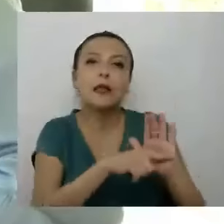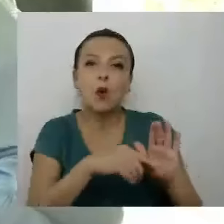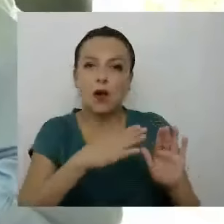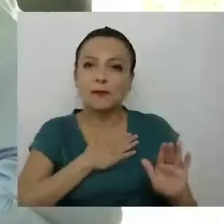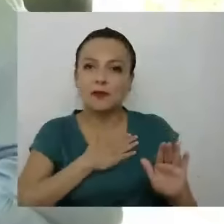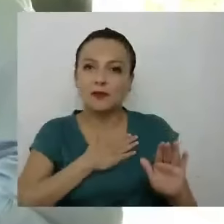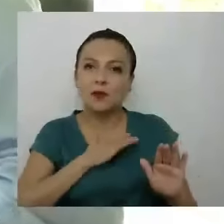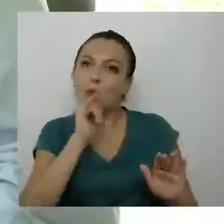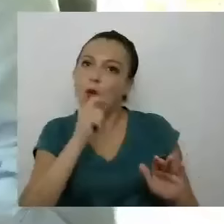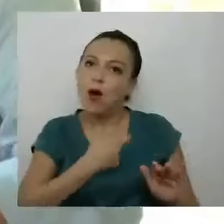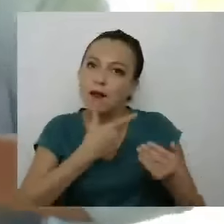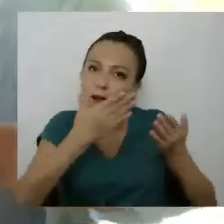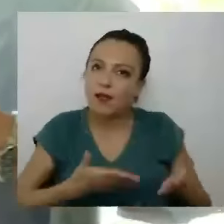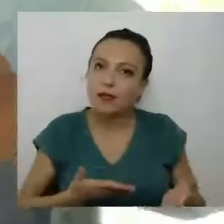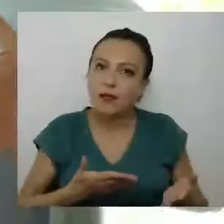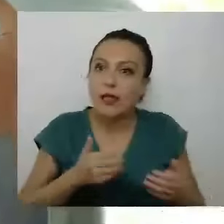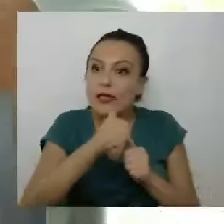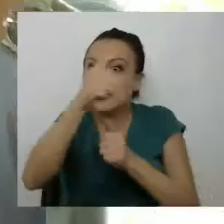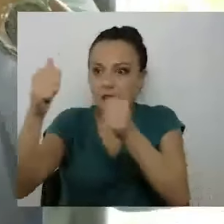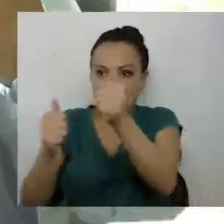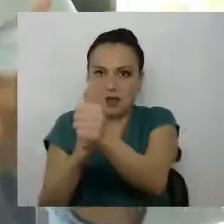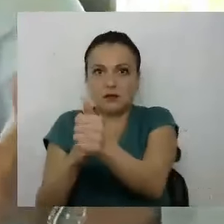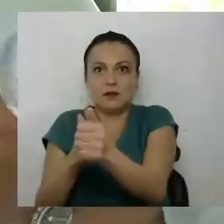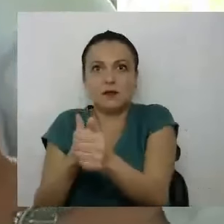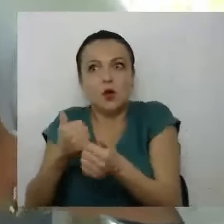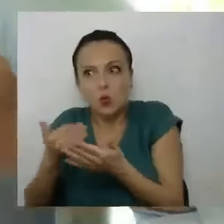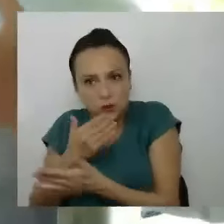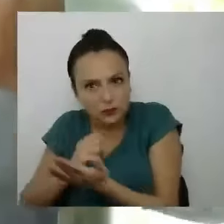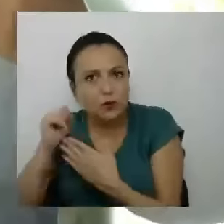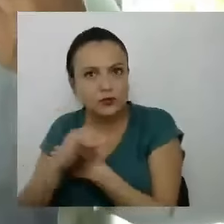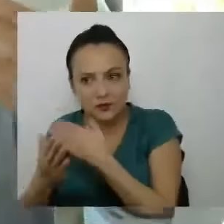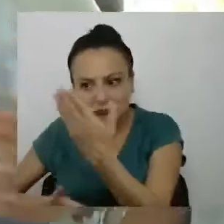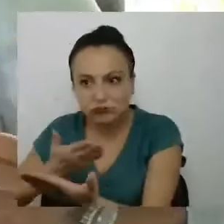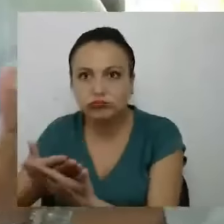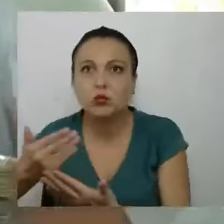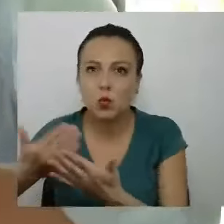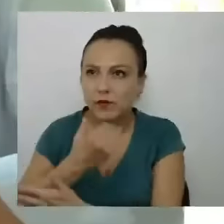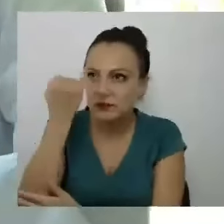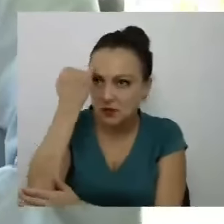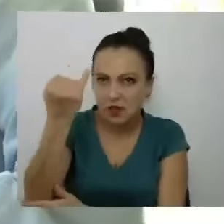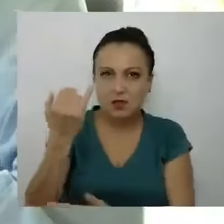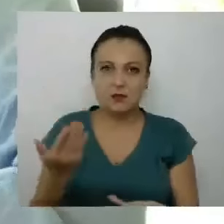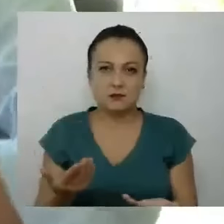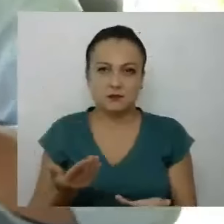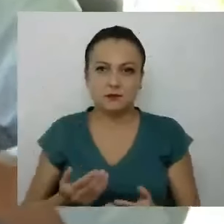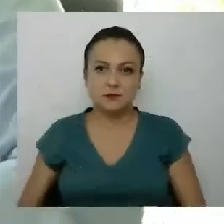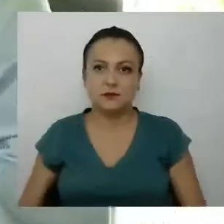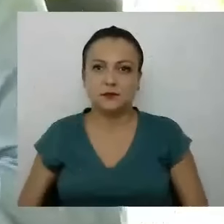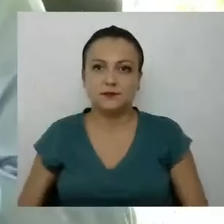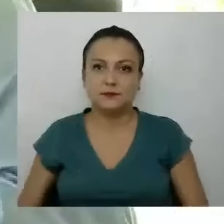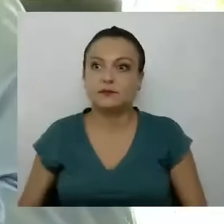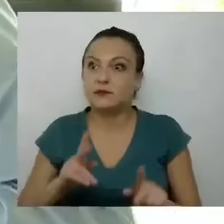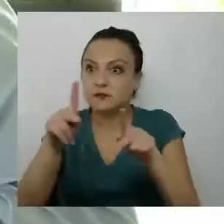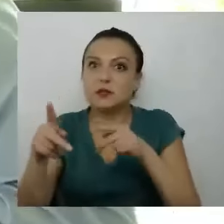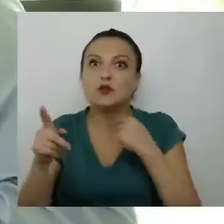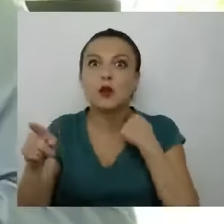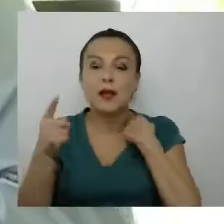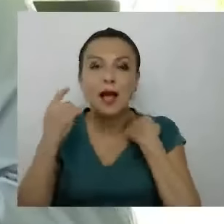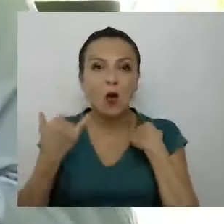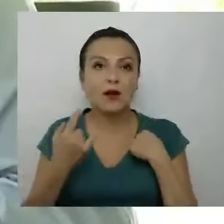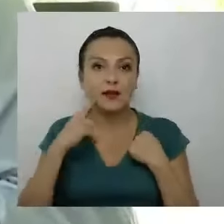como alcalde, detrás vengan nuevos proyectos, nuevas iniciativas, que es lo que la ciudadanía creo